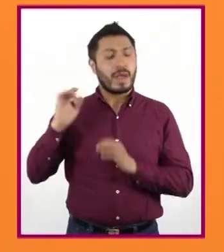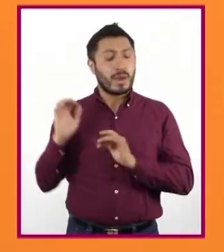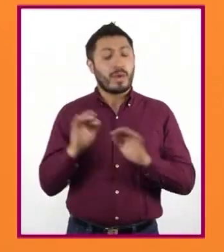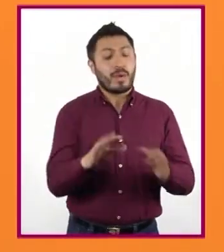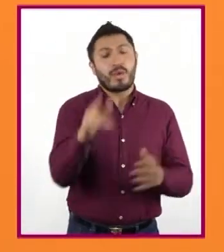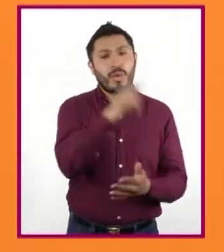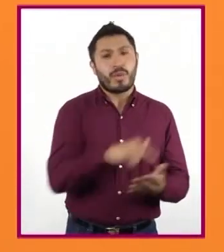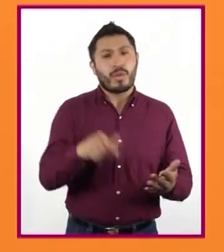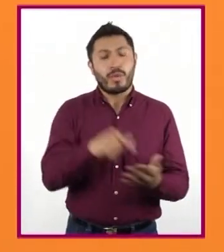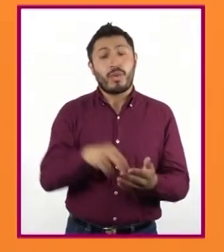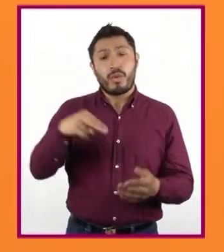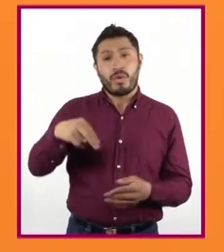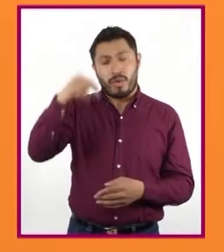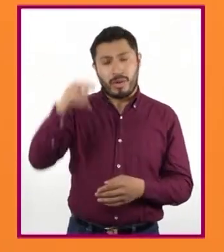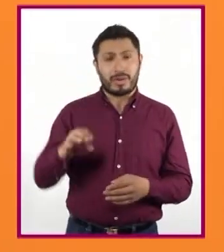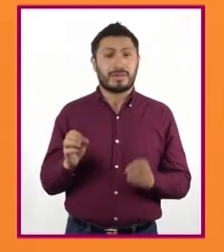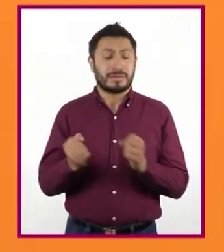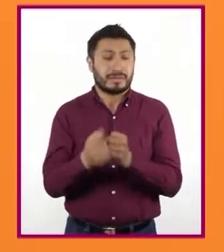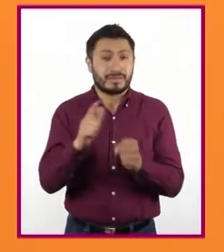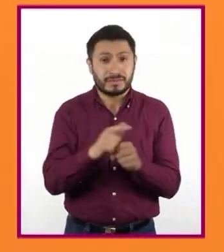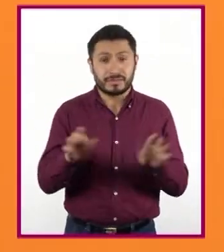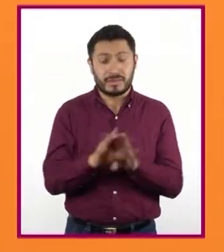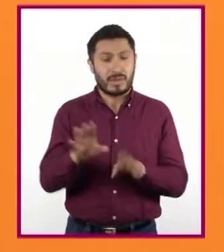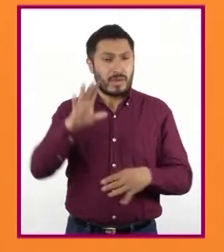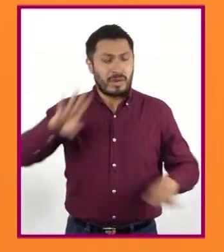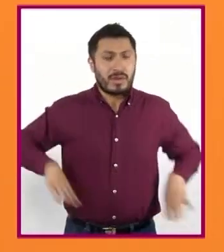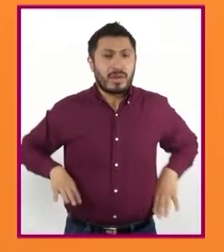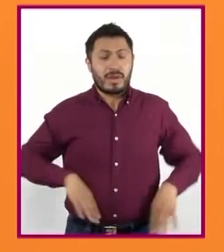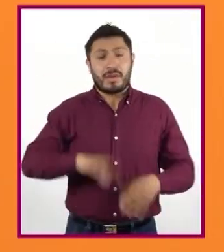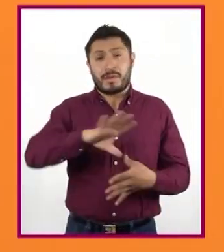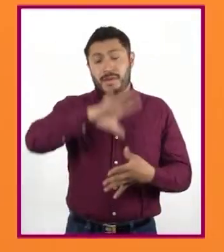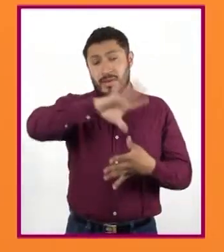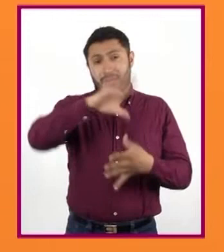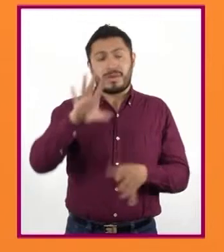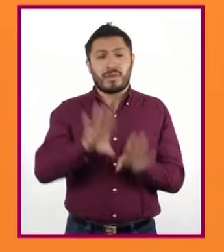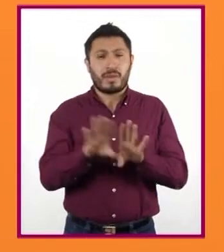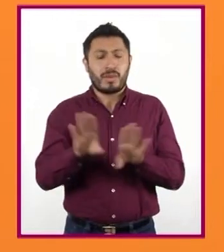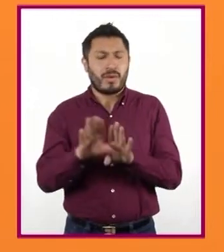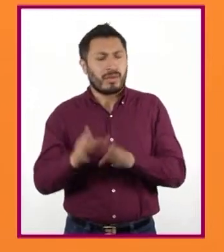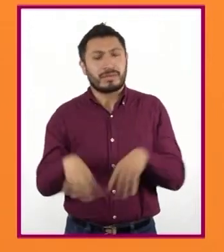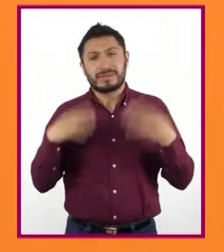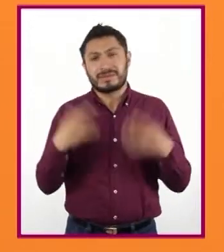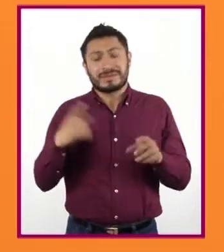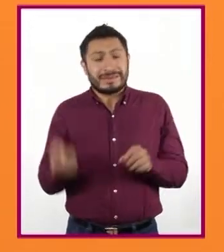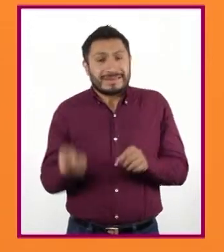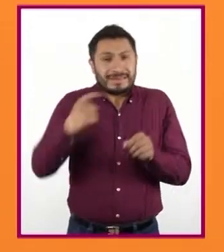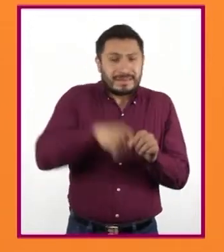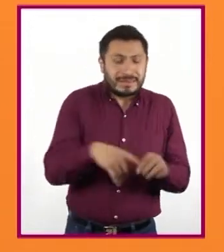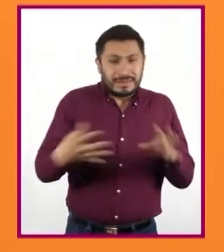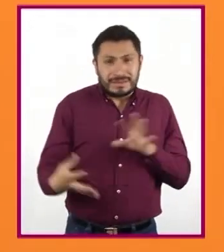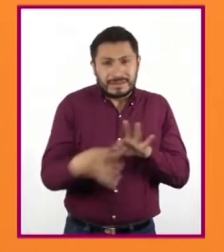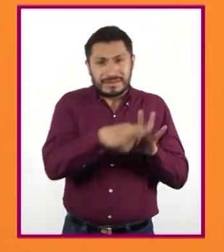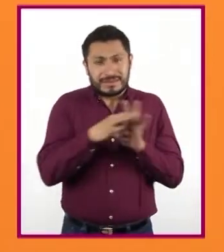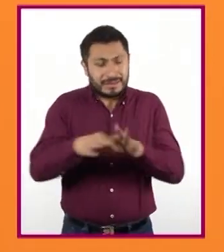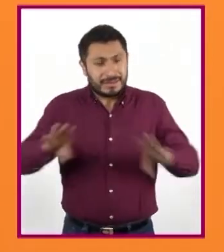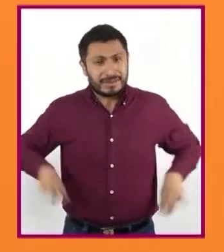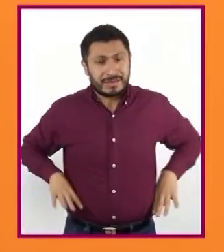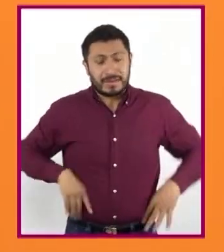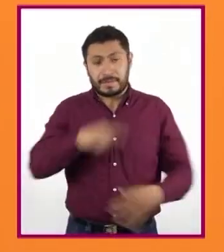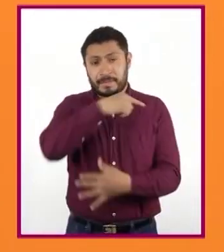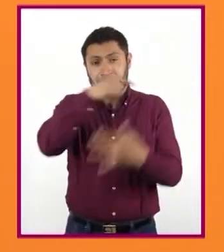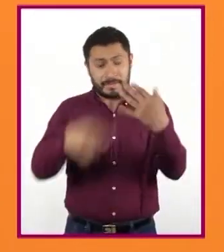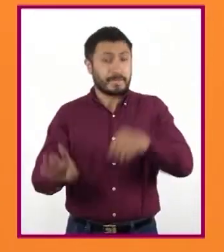la región norteña por sociedades con rasgos mesoamericanos parece haber estado ligada a una combinación de factores